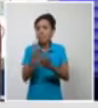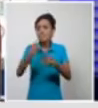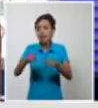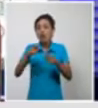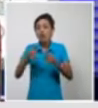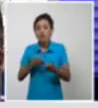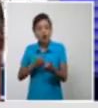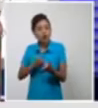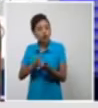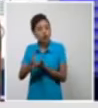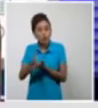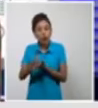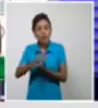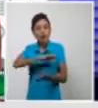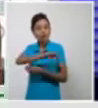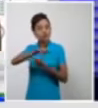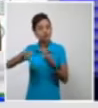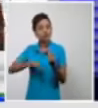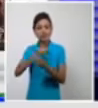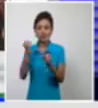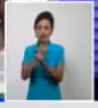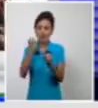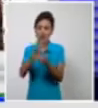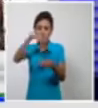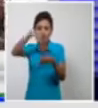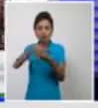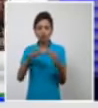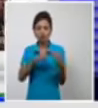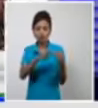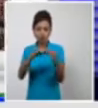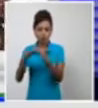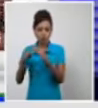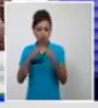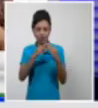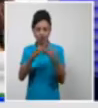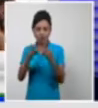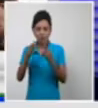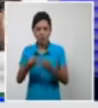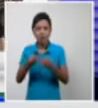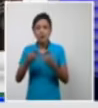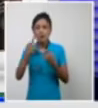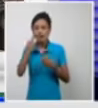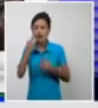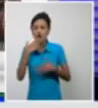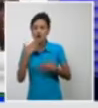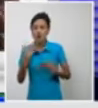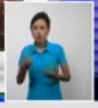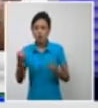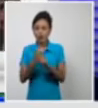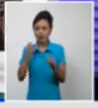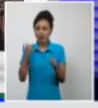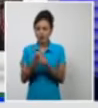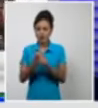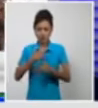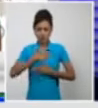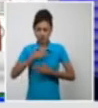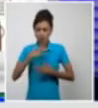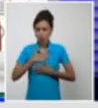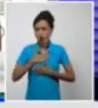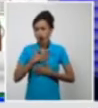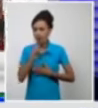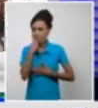de transformación, de trabajo en las comunidades, de acompañamiento a las formas no estatales de gestión, los cuentapropistas,